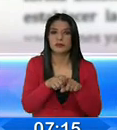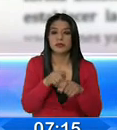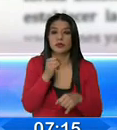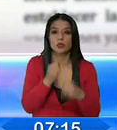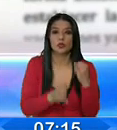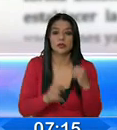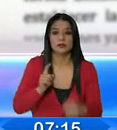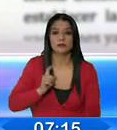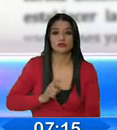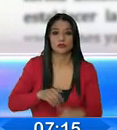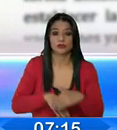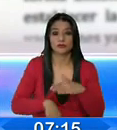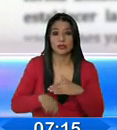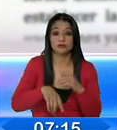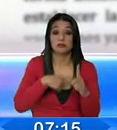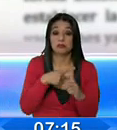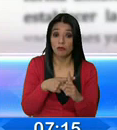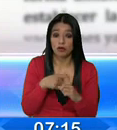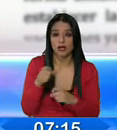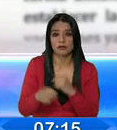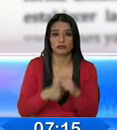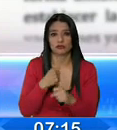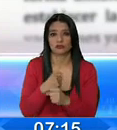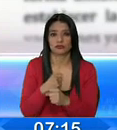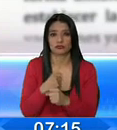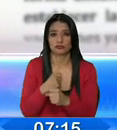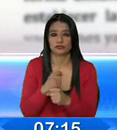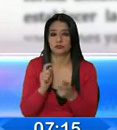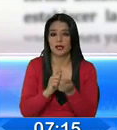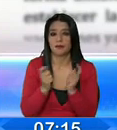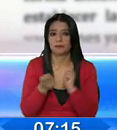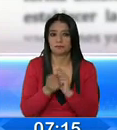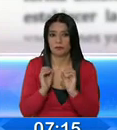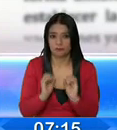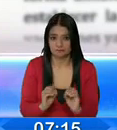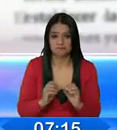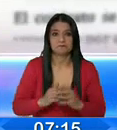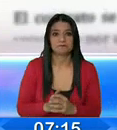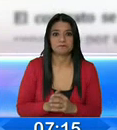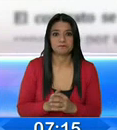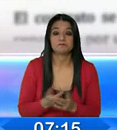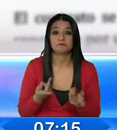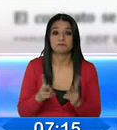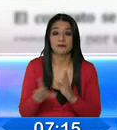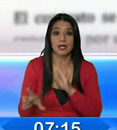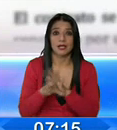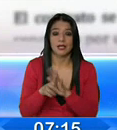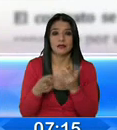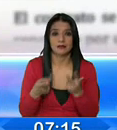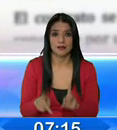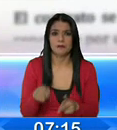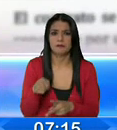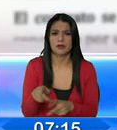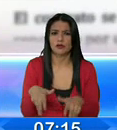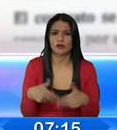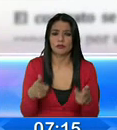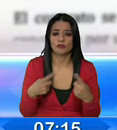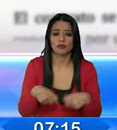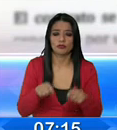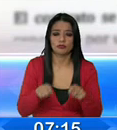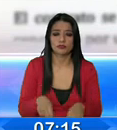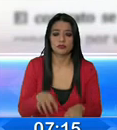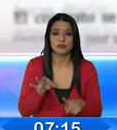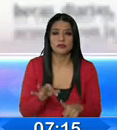última remuneración mensual, antes de cualquier modificación. En la ley también se expone la figura de contrato